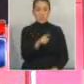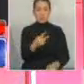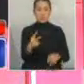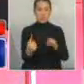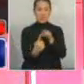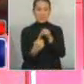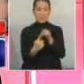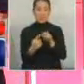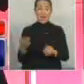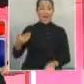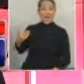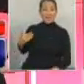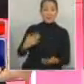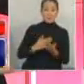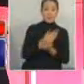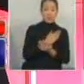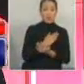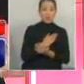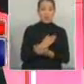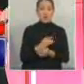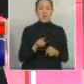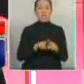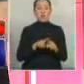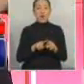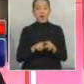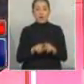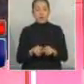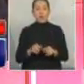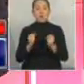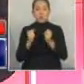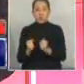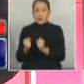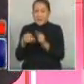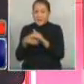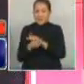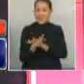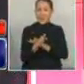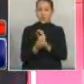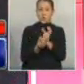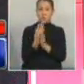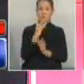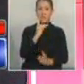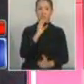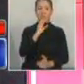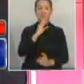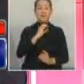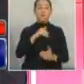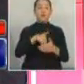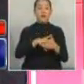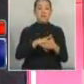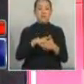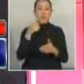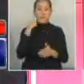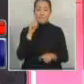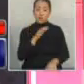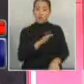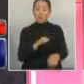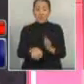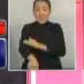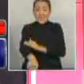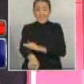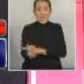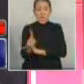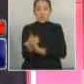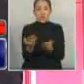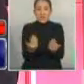Probablemente al inicio fueron las muletas con que la derecha pudo ingresar a la democracia. Pero convengamos que la derecha ya no necesita muletas,